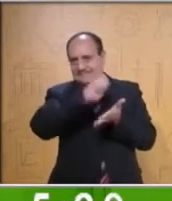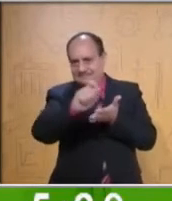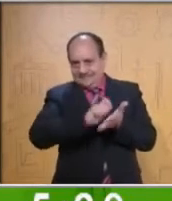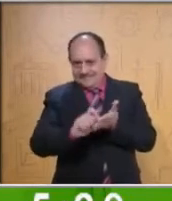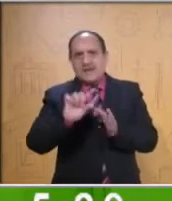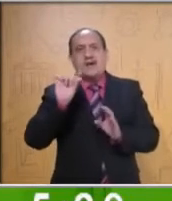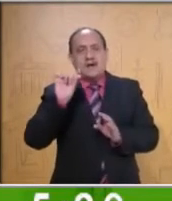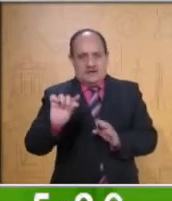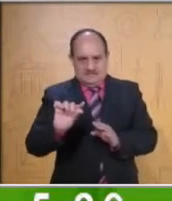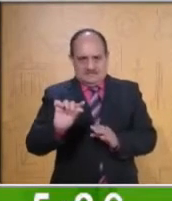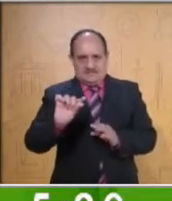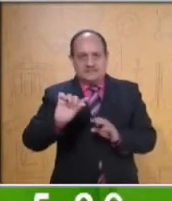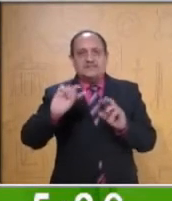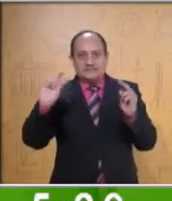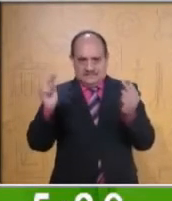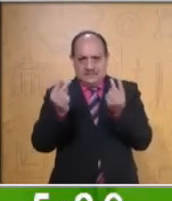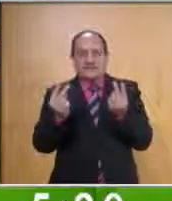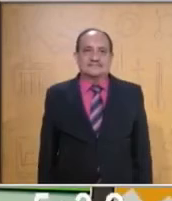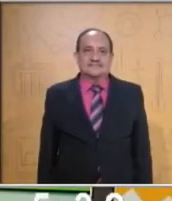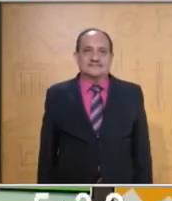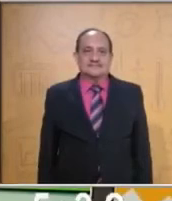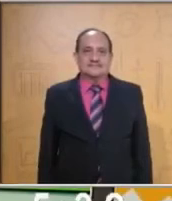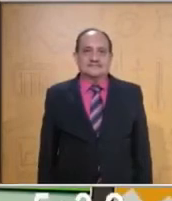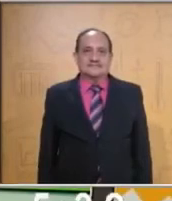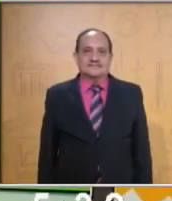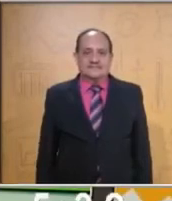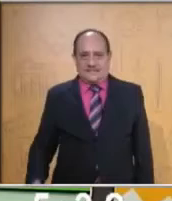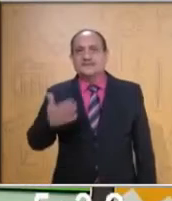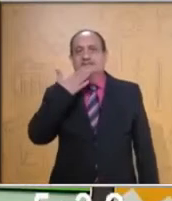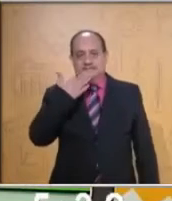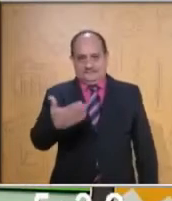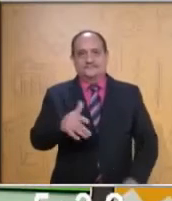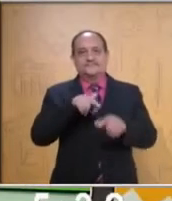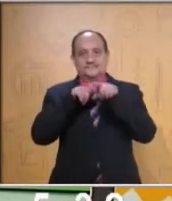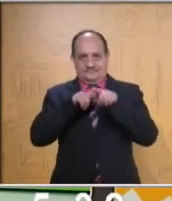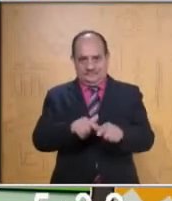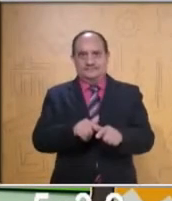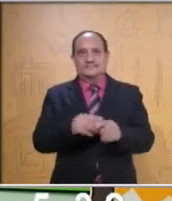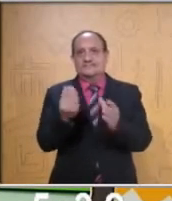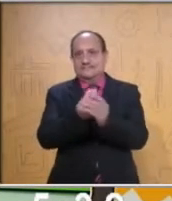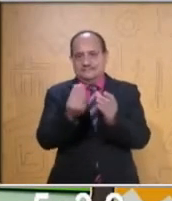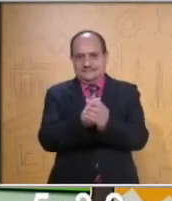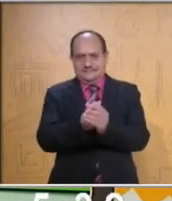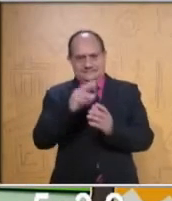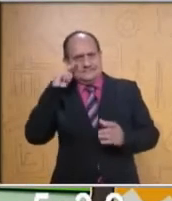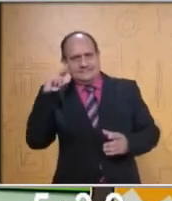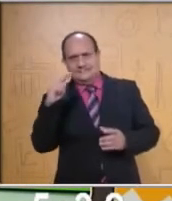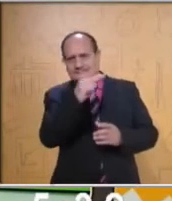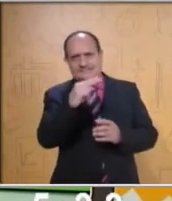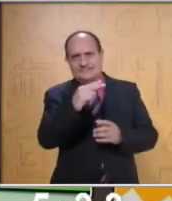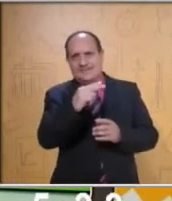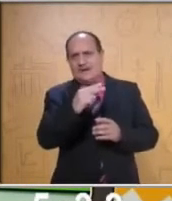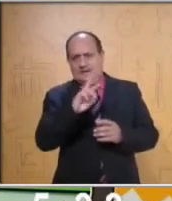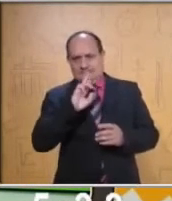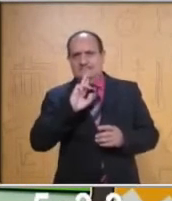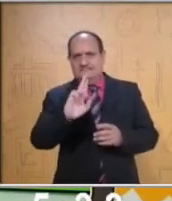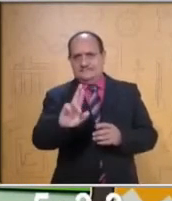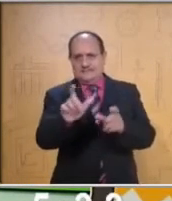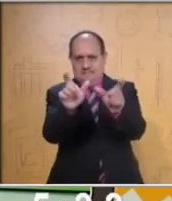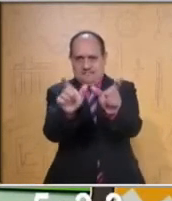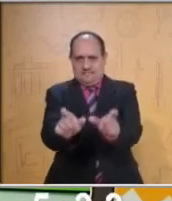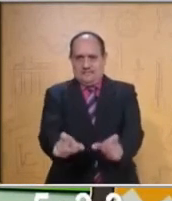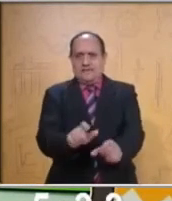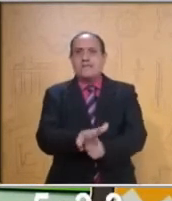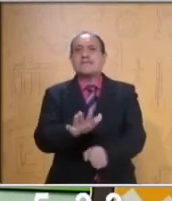vamos a ver después de la siguiente pausa. Muy bien, pues continuamos. Vamos a checar entonces el resultado. ¿Qué resultado le